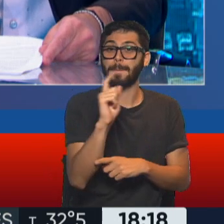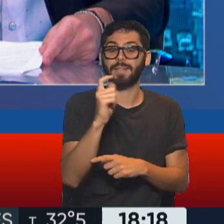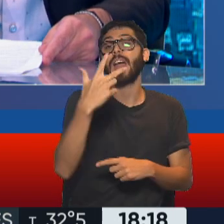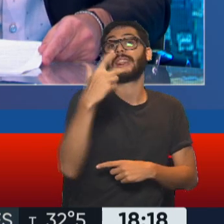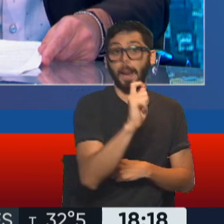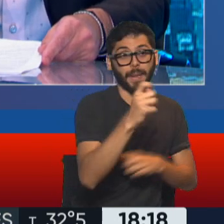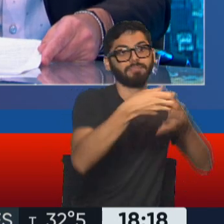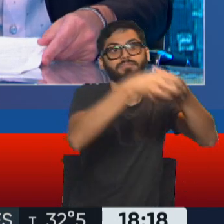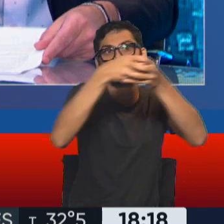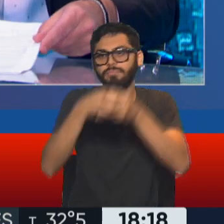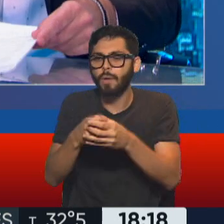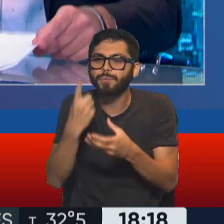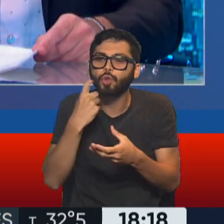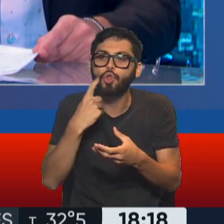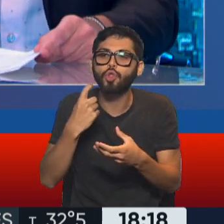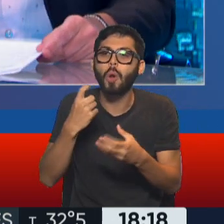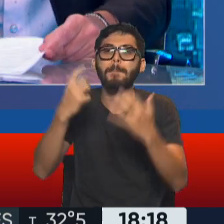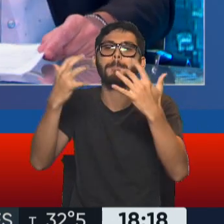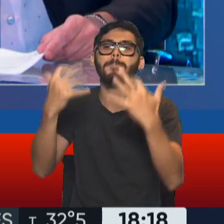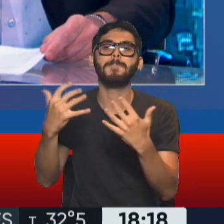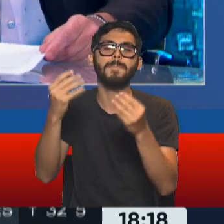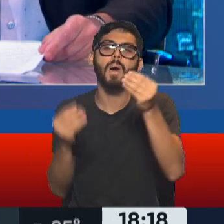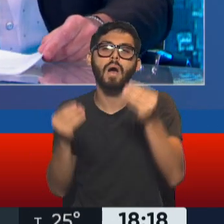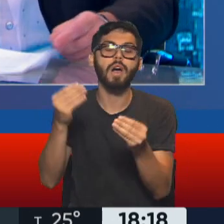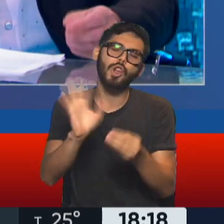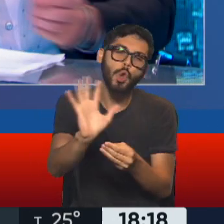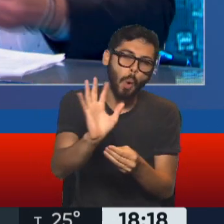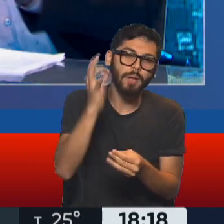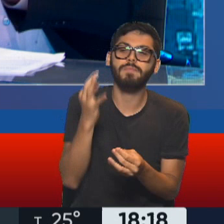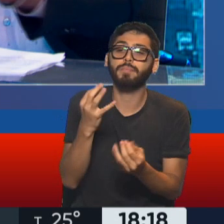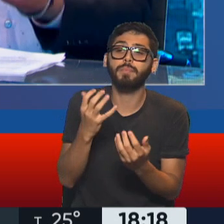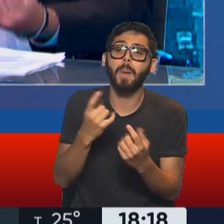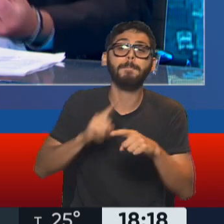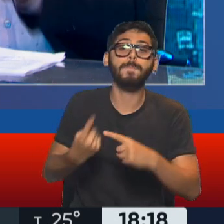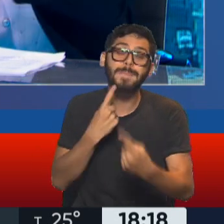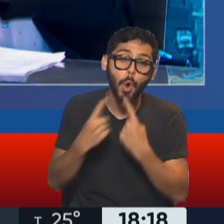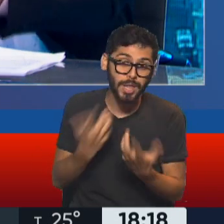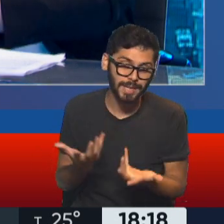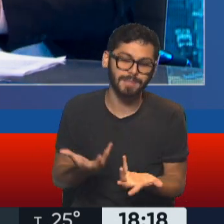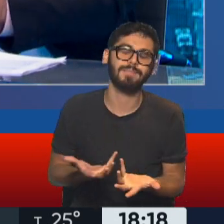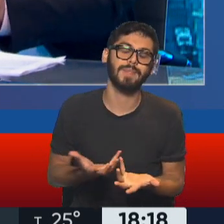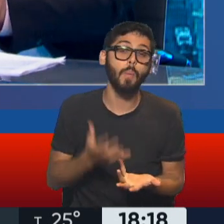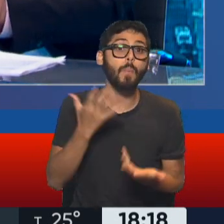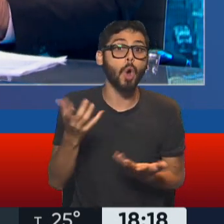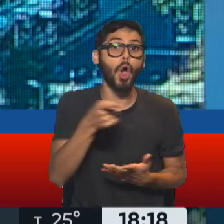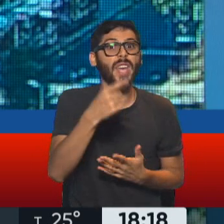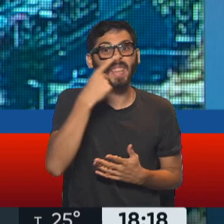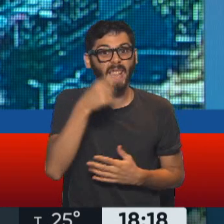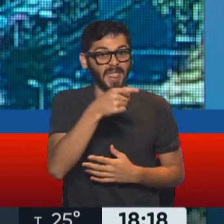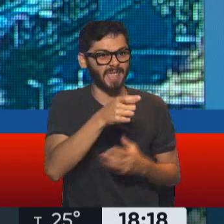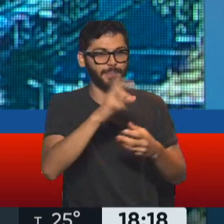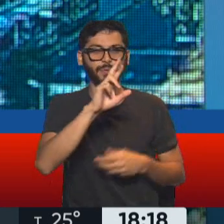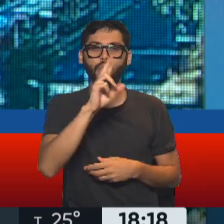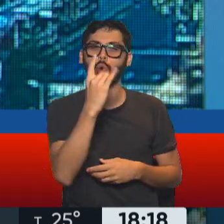decisiones de finanzas, no son matemáticas. Por eso me parece importante ahí ver, y también es interesante lo que decía Rulo respecto